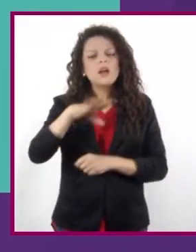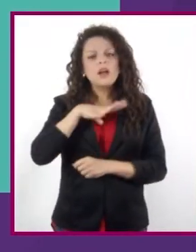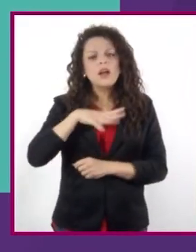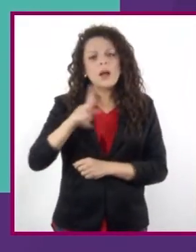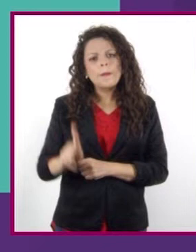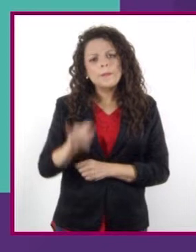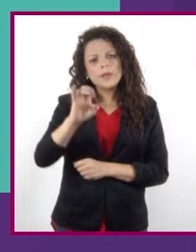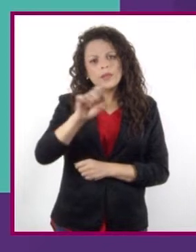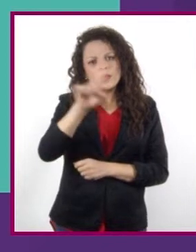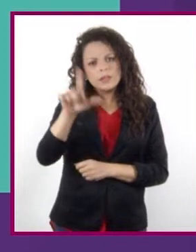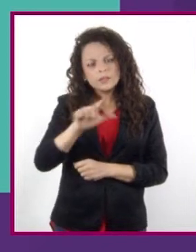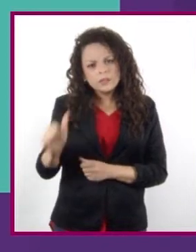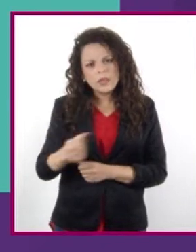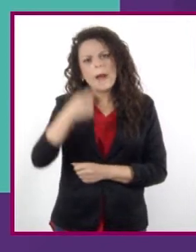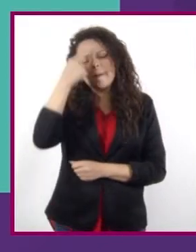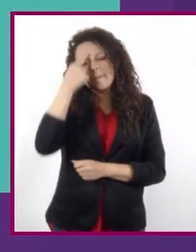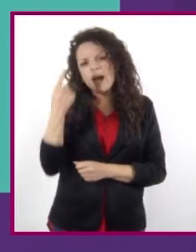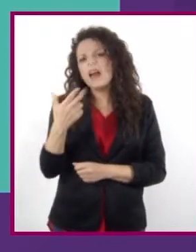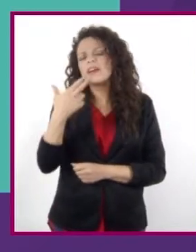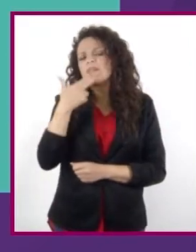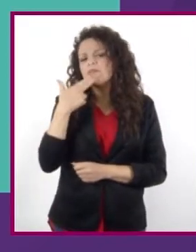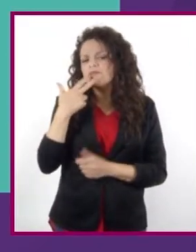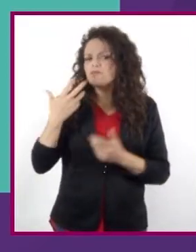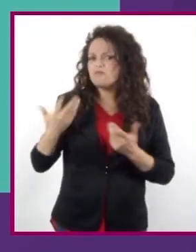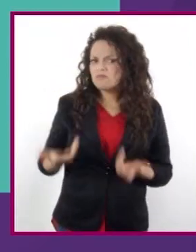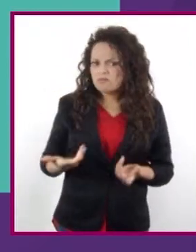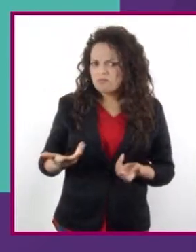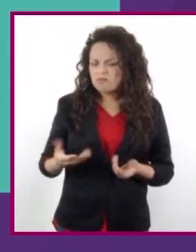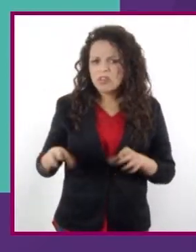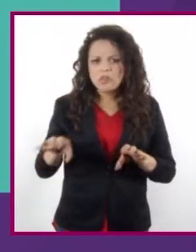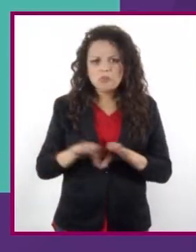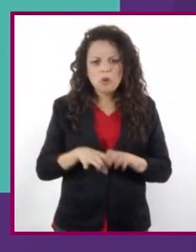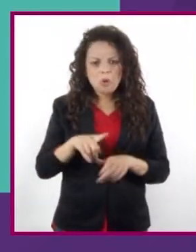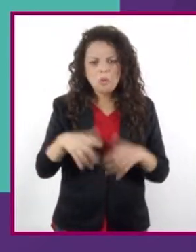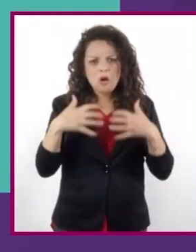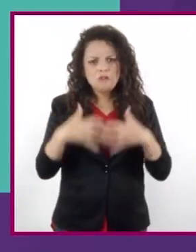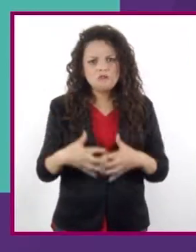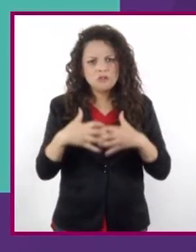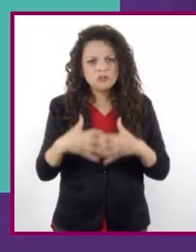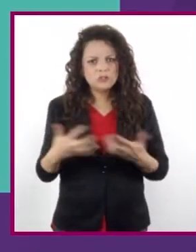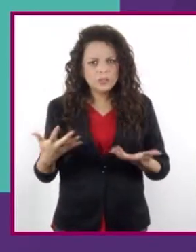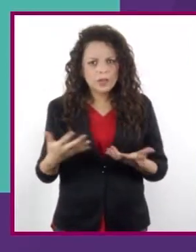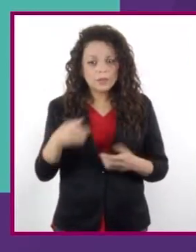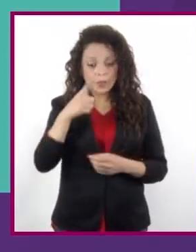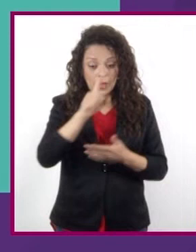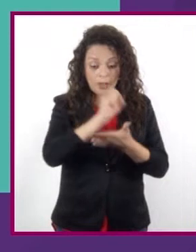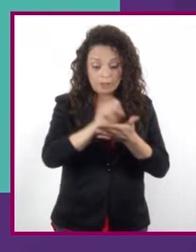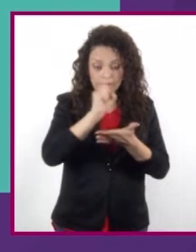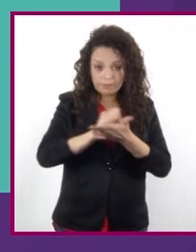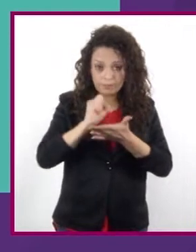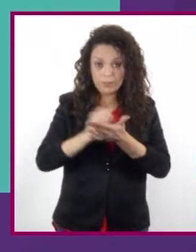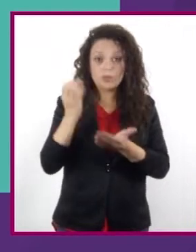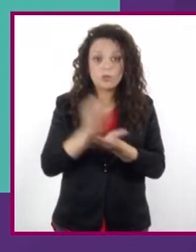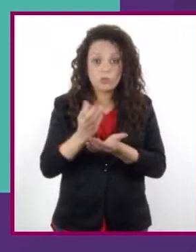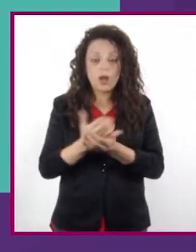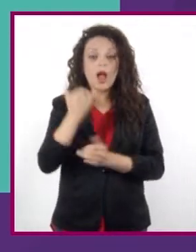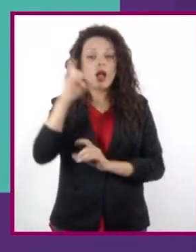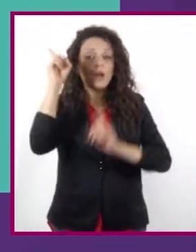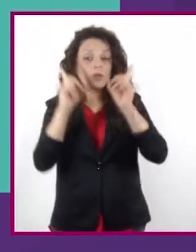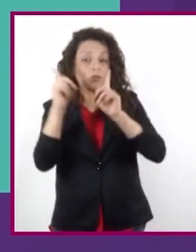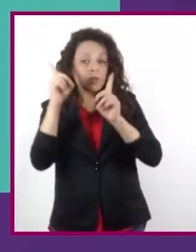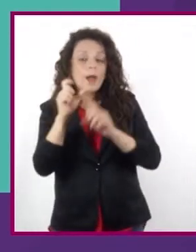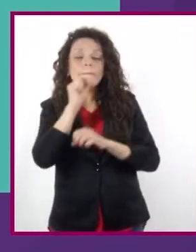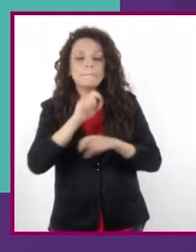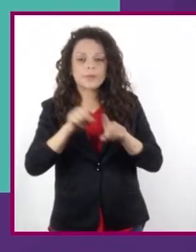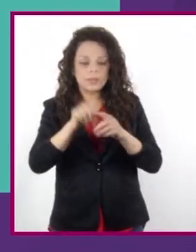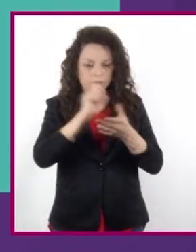función tienen esas piezas y cómo ayudan a su funcionamiento? Registren sus dudas y hallazgos en su cuaderno.